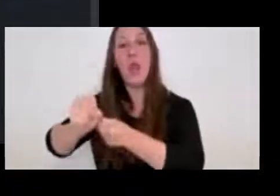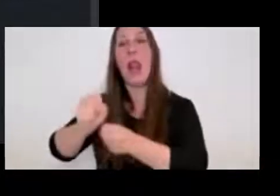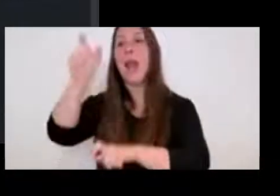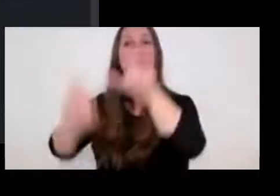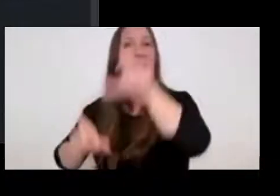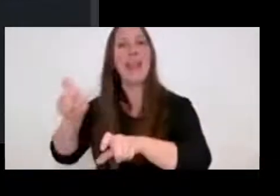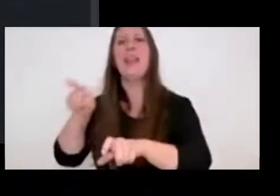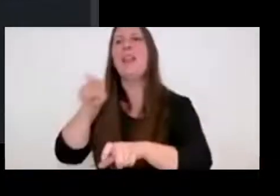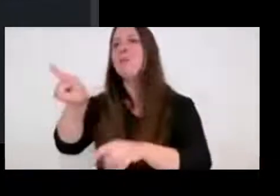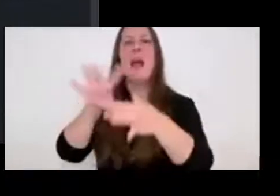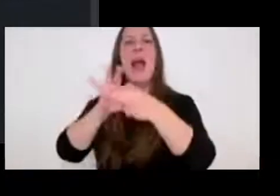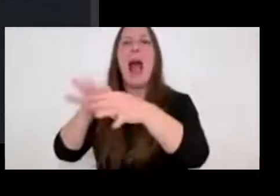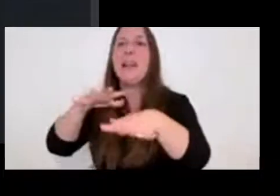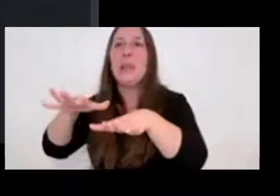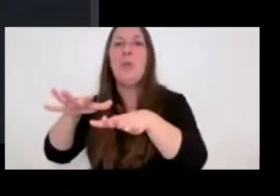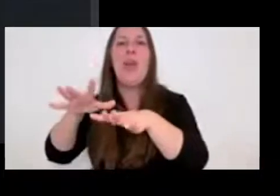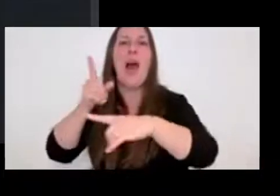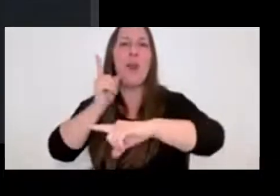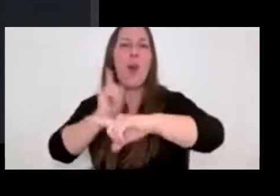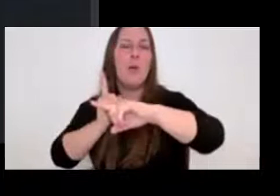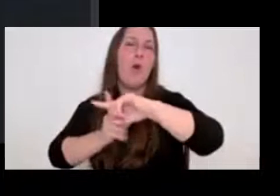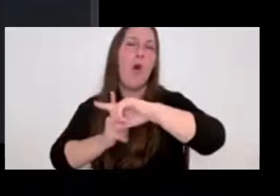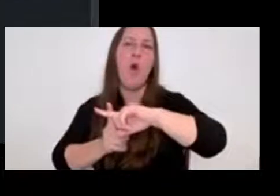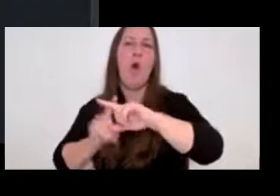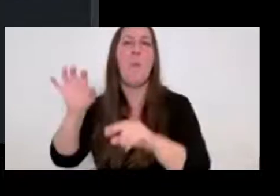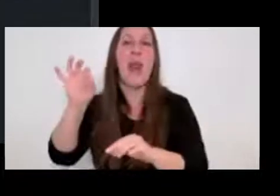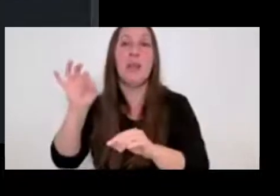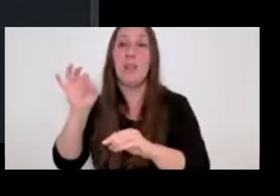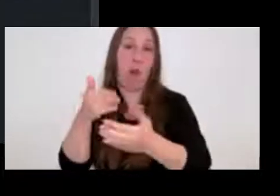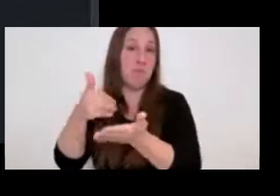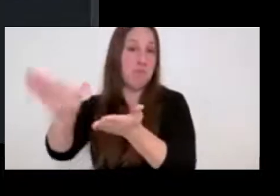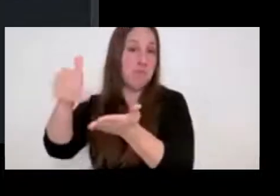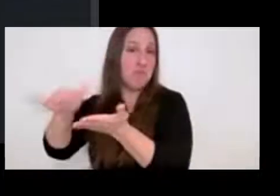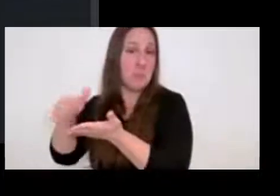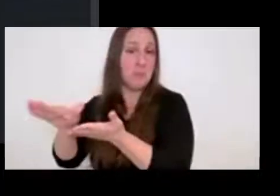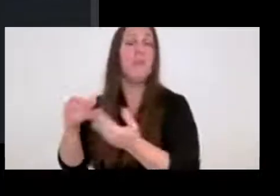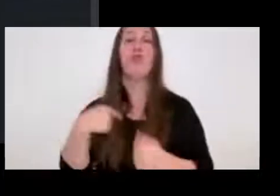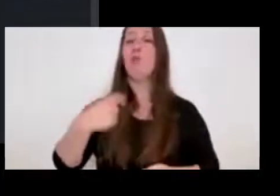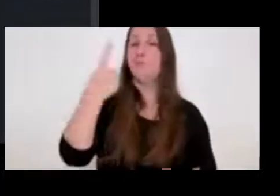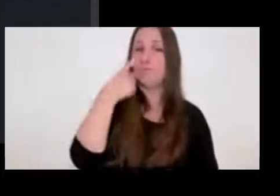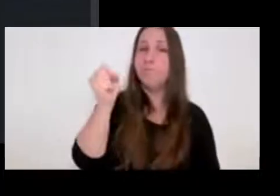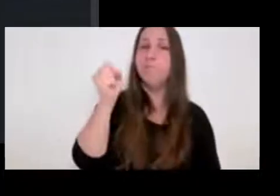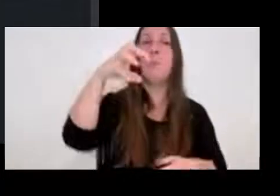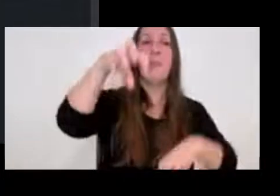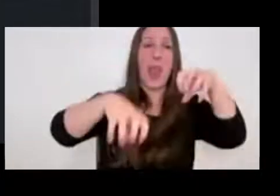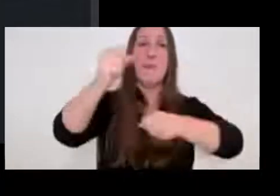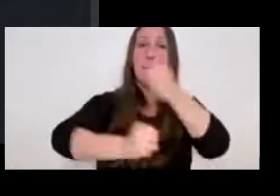que ver con su actividad operativa, digamos, ¿cierto? Y yo tuve muchos casos de empresas en donde hubo